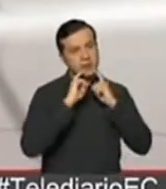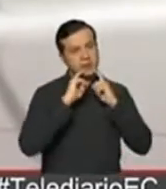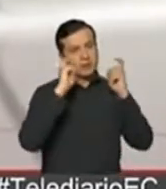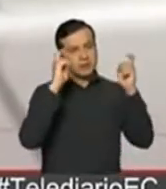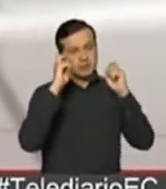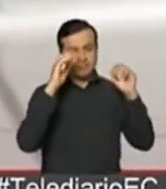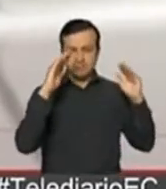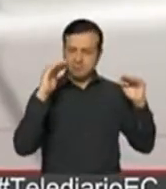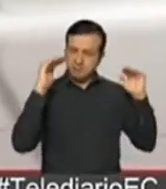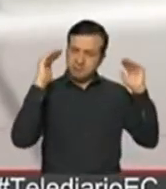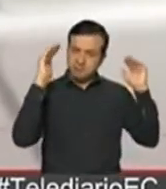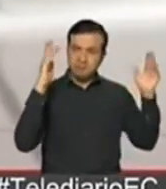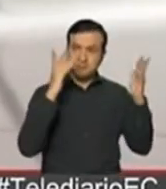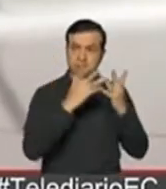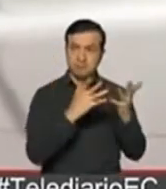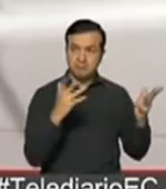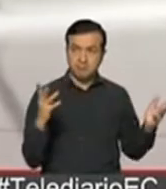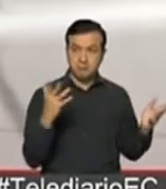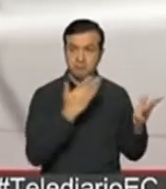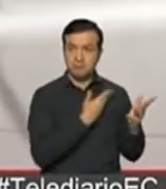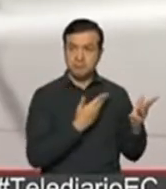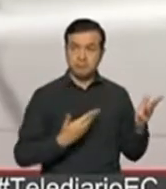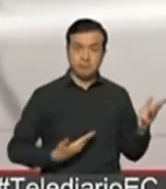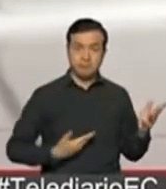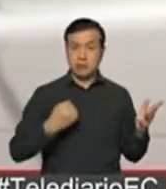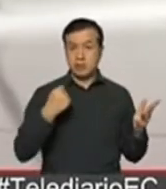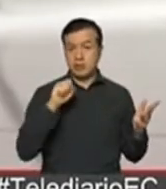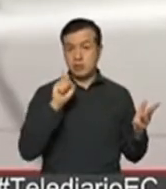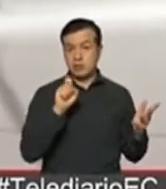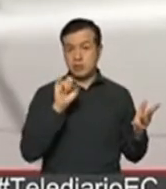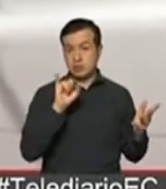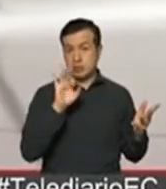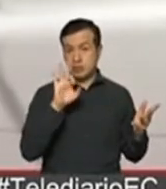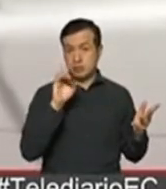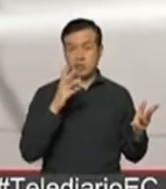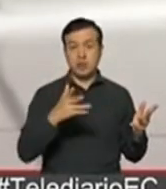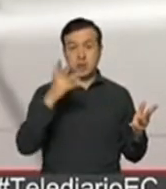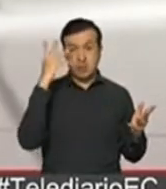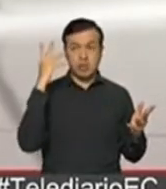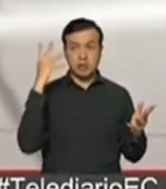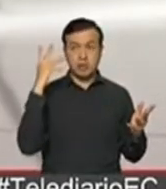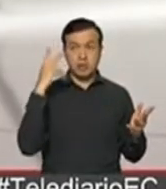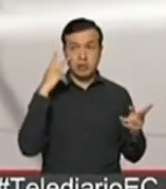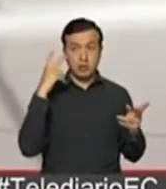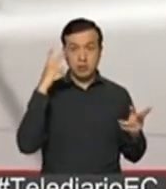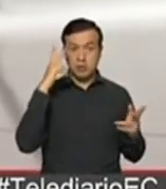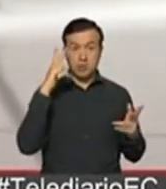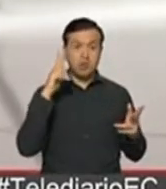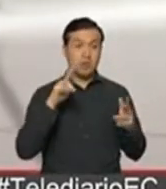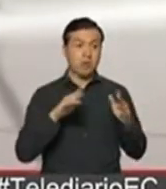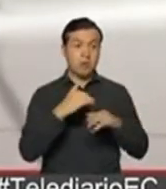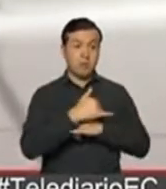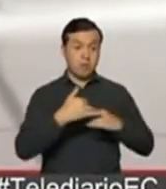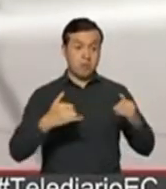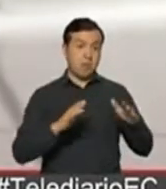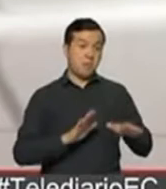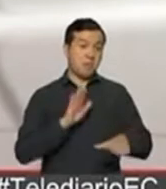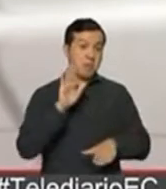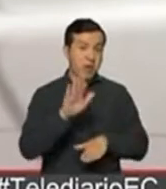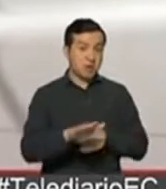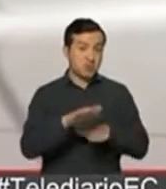esa máxima que indicó el presidente sixto durán ballén en esa época del new paso atrás que marcó